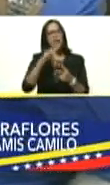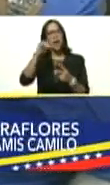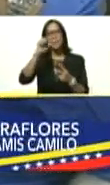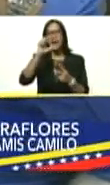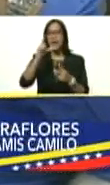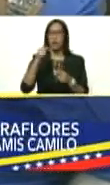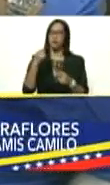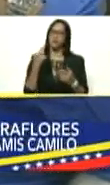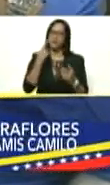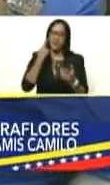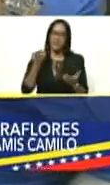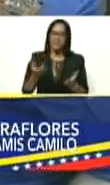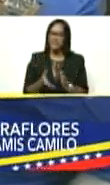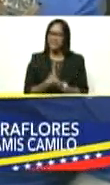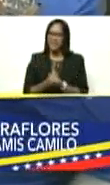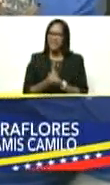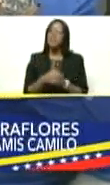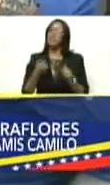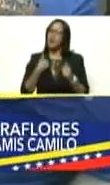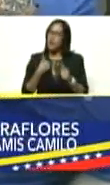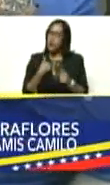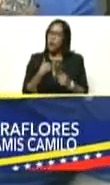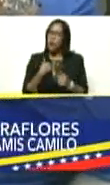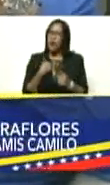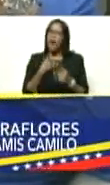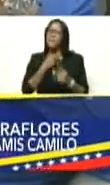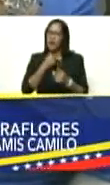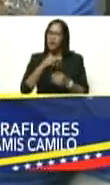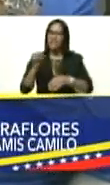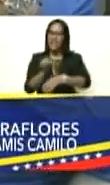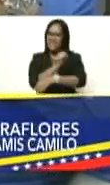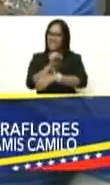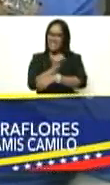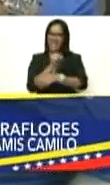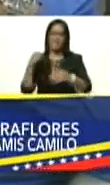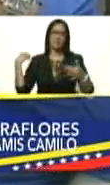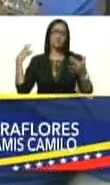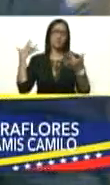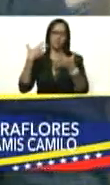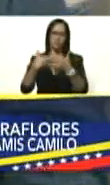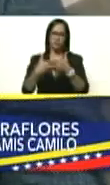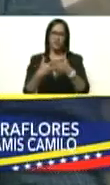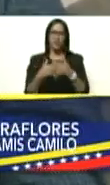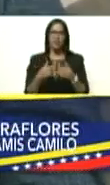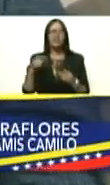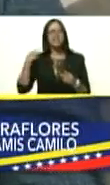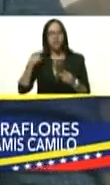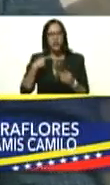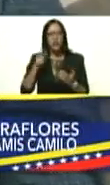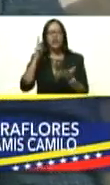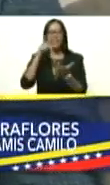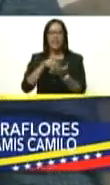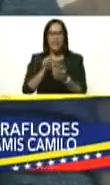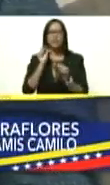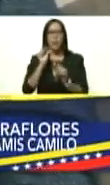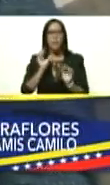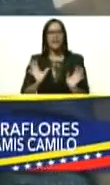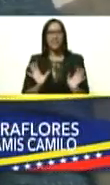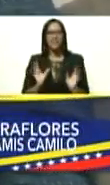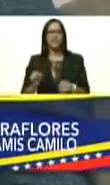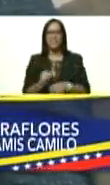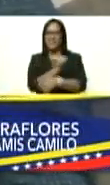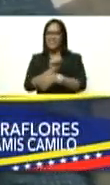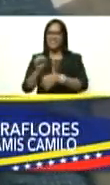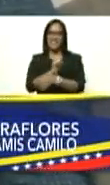mira Maelo, yo soy salsero nato. Le dije, mira, yo creo que ha llegado el momento de poner la salsa al